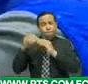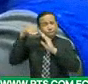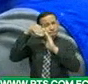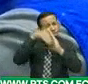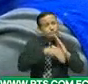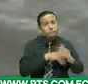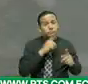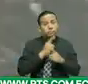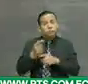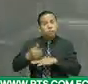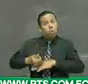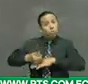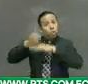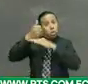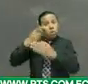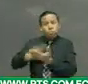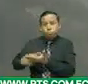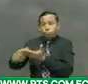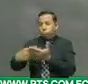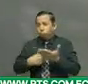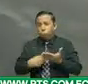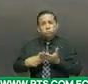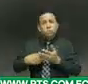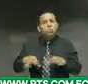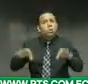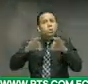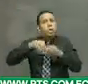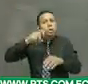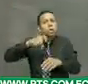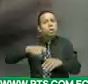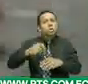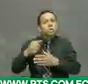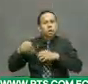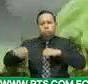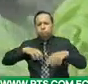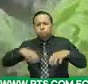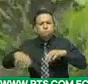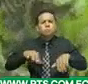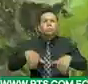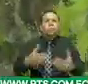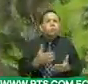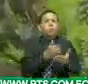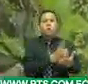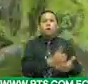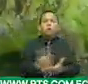del COE deben tomar acciones inmediatas para paliar en algo lo que la naturaleza